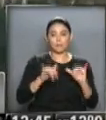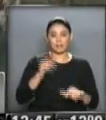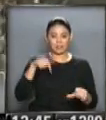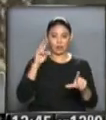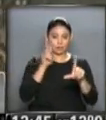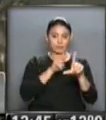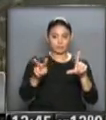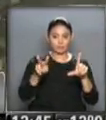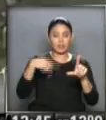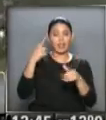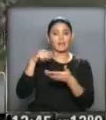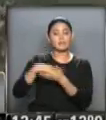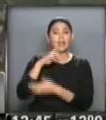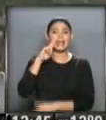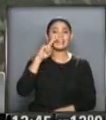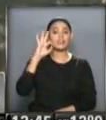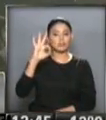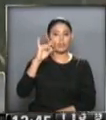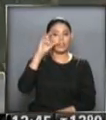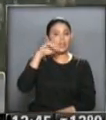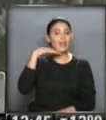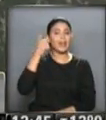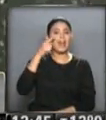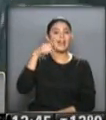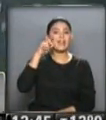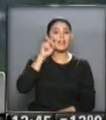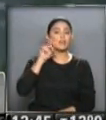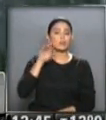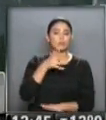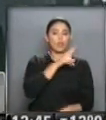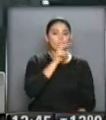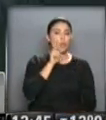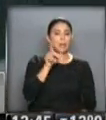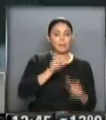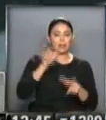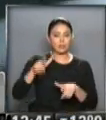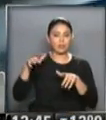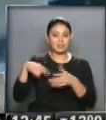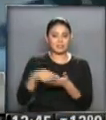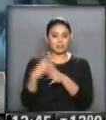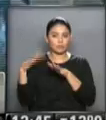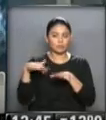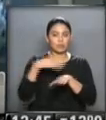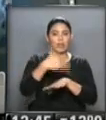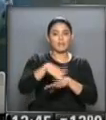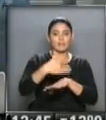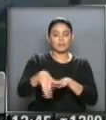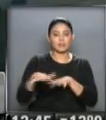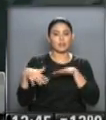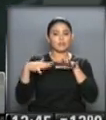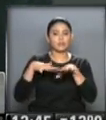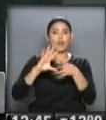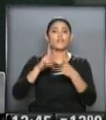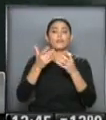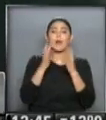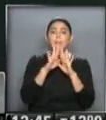viendo en Río de Janeiro. Unas 2.000 personas se concentraron en el centro de la ciudad y marcharon pacíficamente por las avenidas Río Branco y